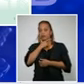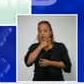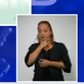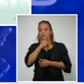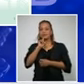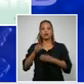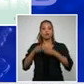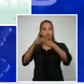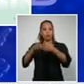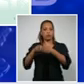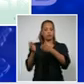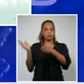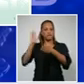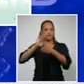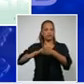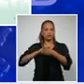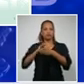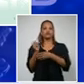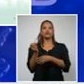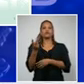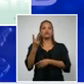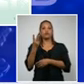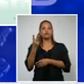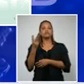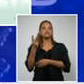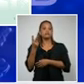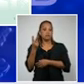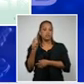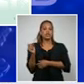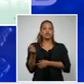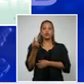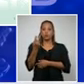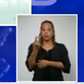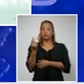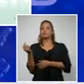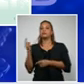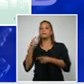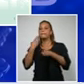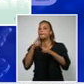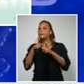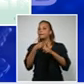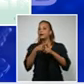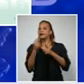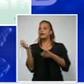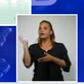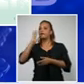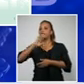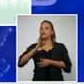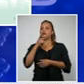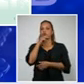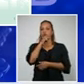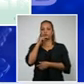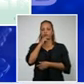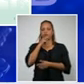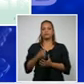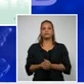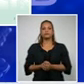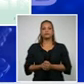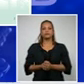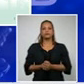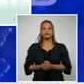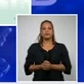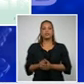2 tripulantes del buque y un viajero cubano procedente de Rusia. 2 casos